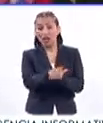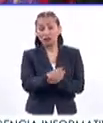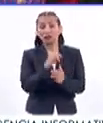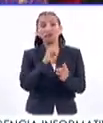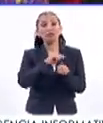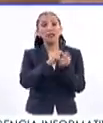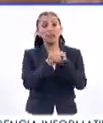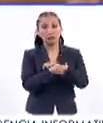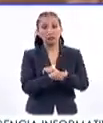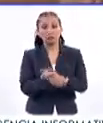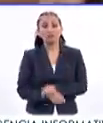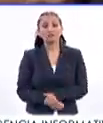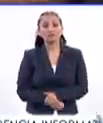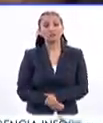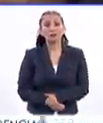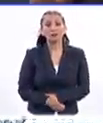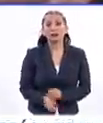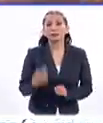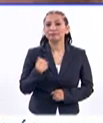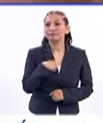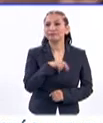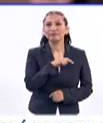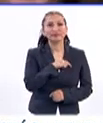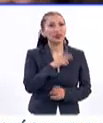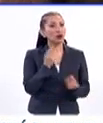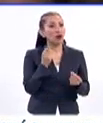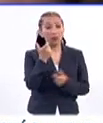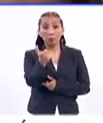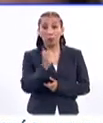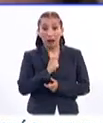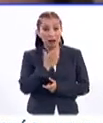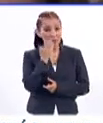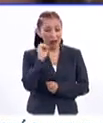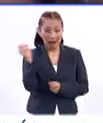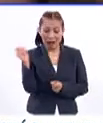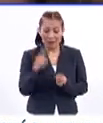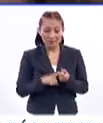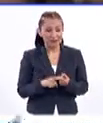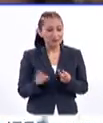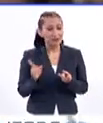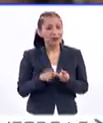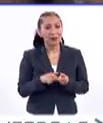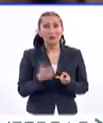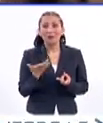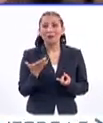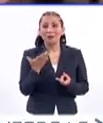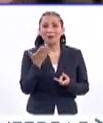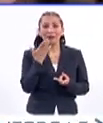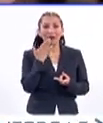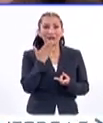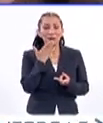los traductores. Nosotros no tenemos un salario, mucho menos tenemos